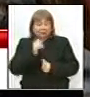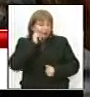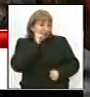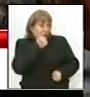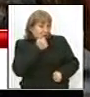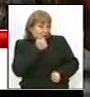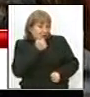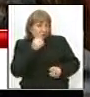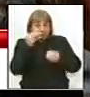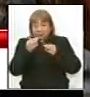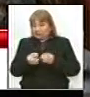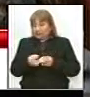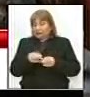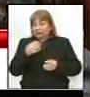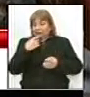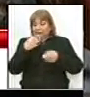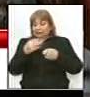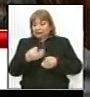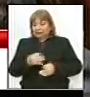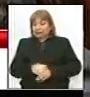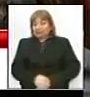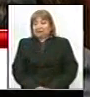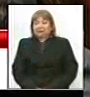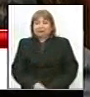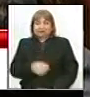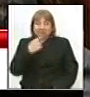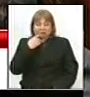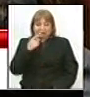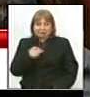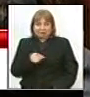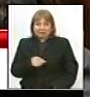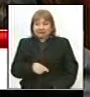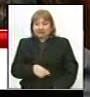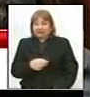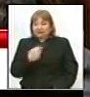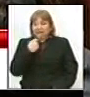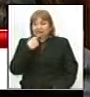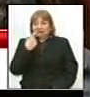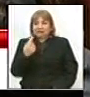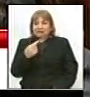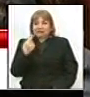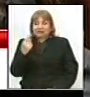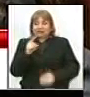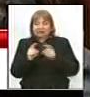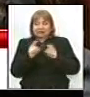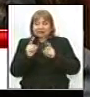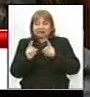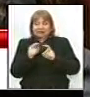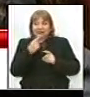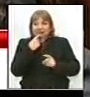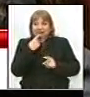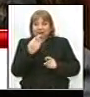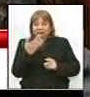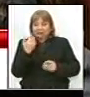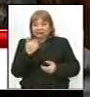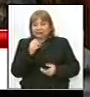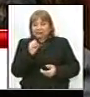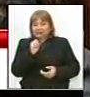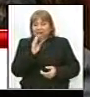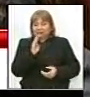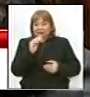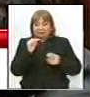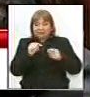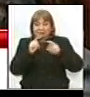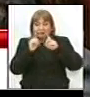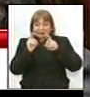la legitimidad la legitimidad va a estar en función de lo que diga una encuesta u otra y ya lo dije en la subcomisión si